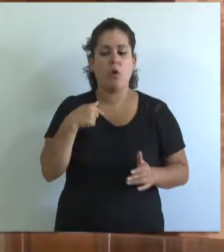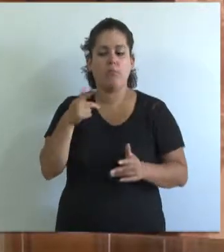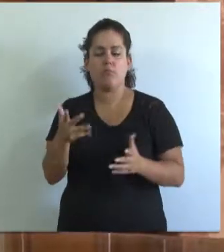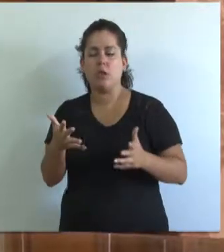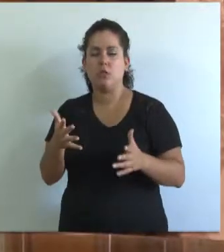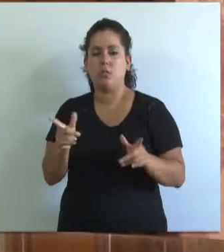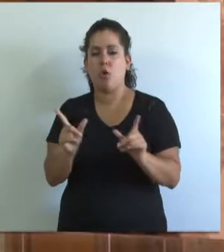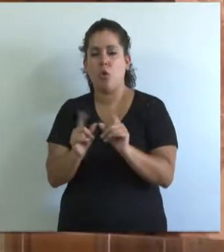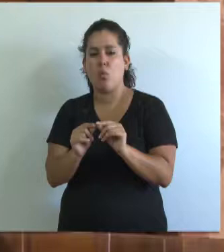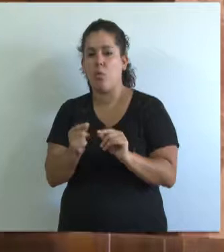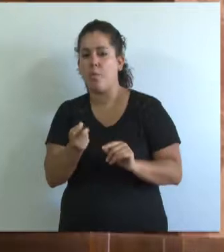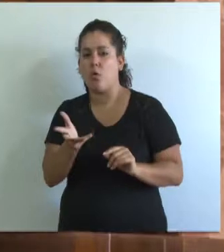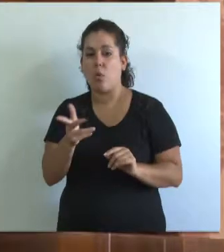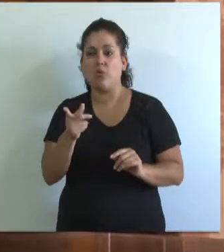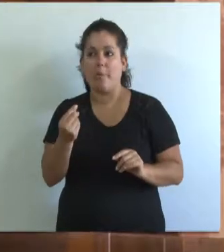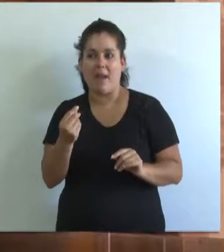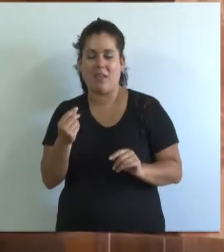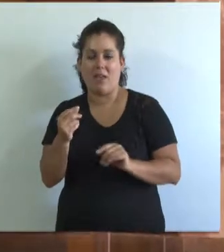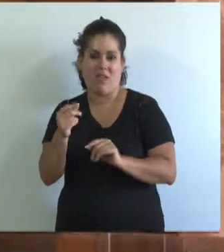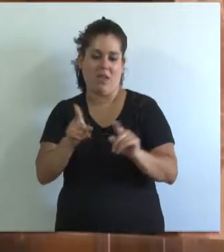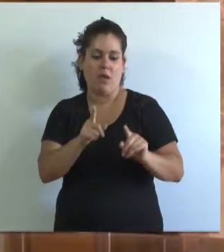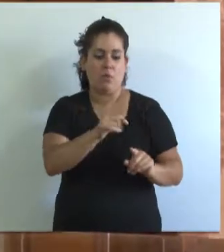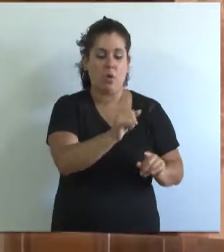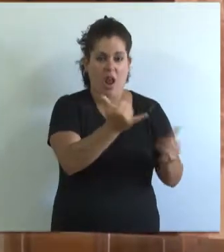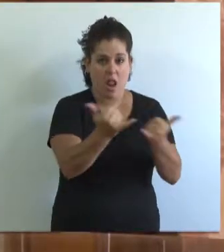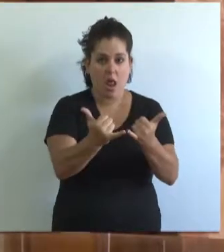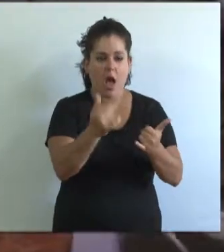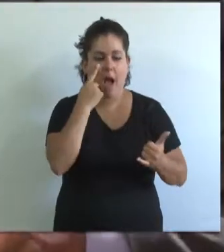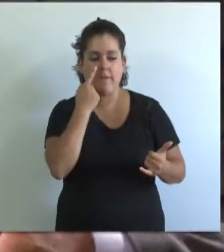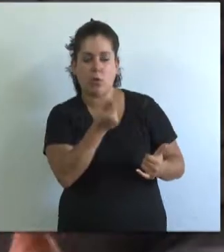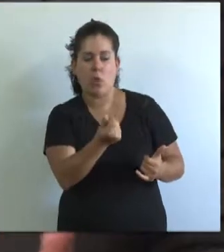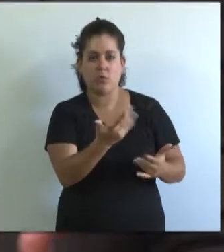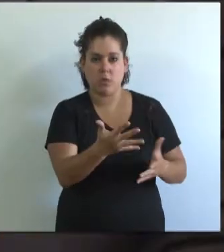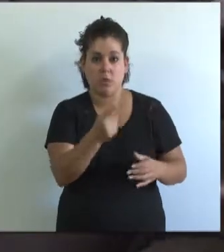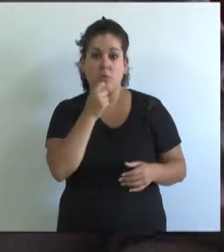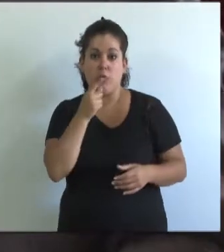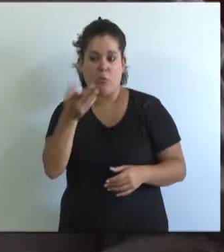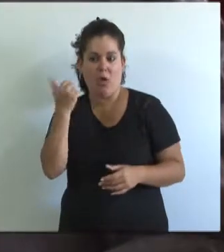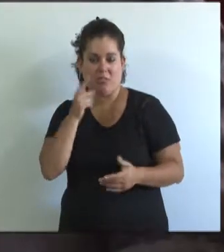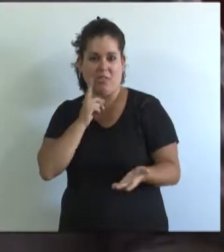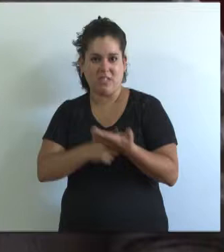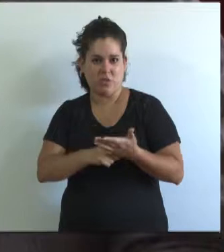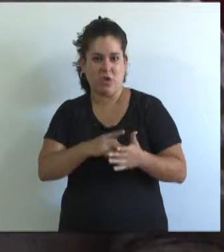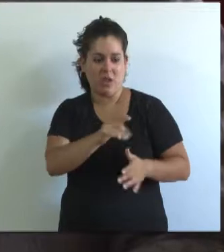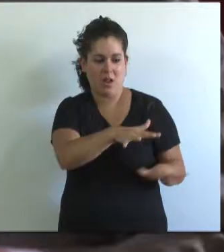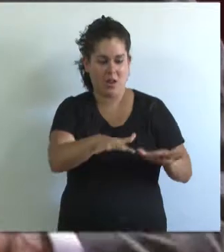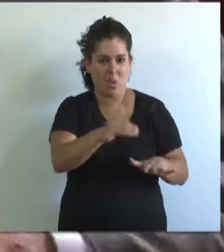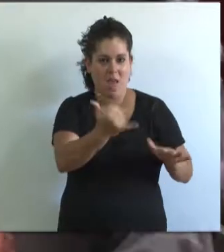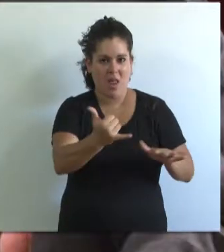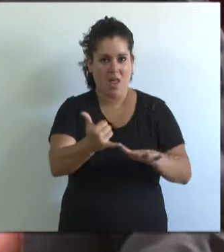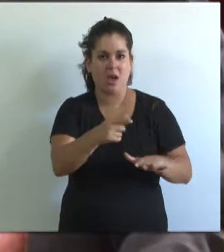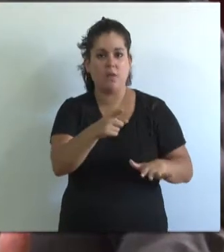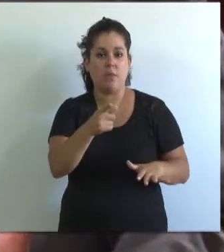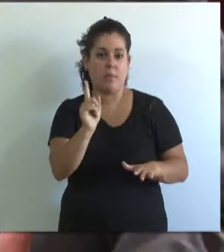¿Cuál sería ese número que impide que quizás otros distritos hagan lo mismo? Bueno, hubo decisión política en los lugares que se implementó y lo